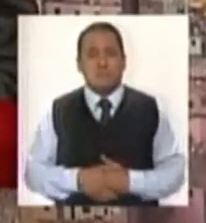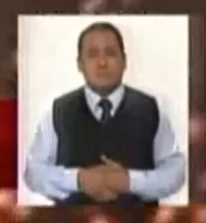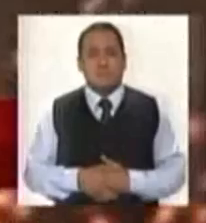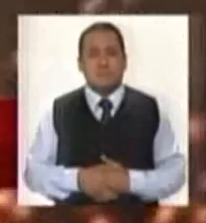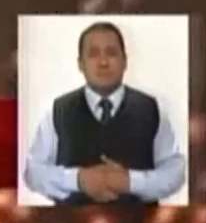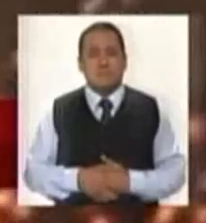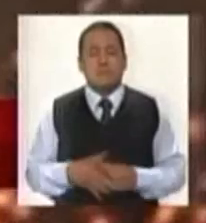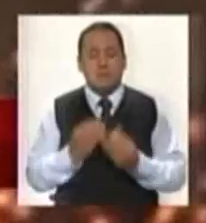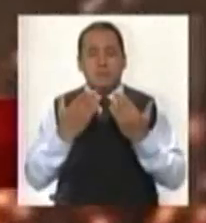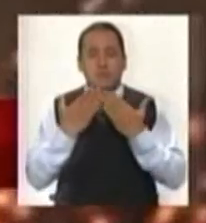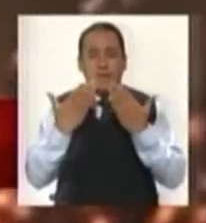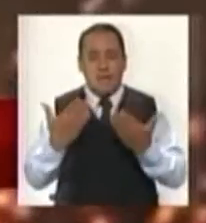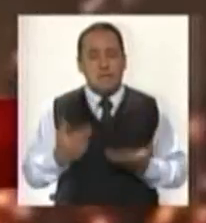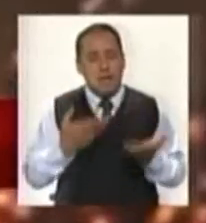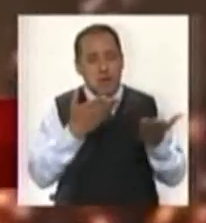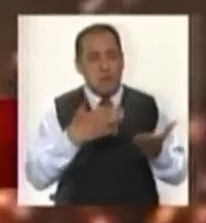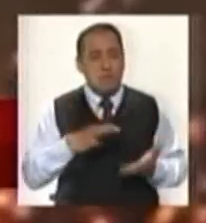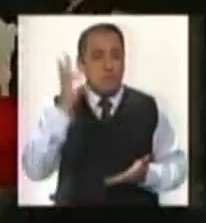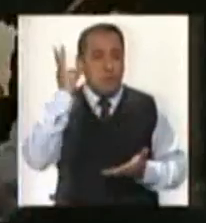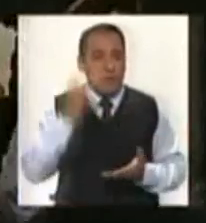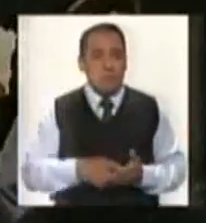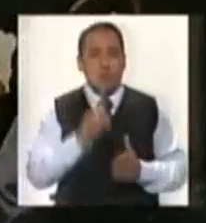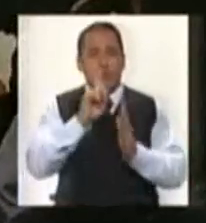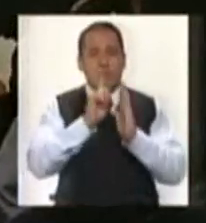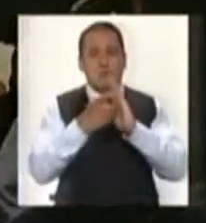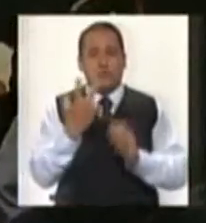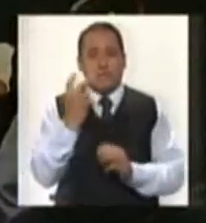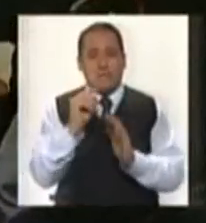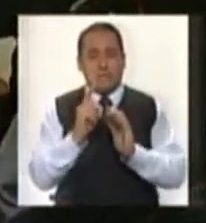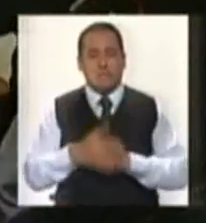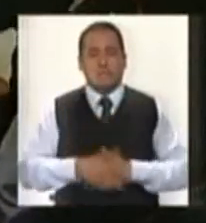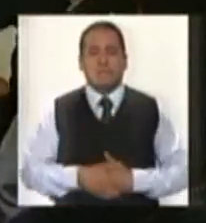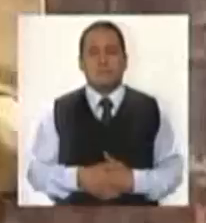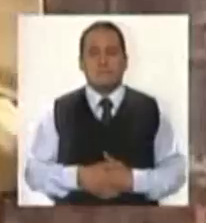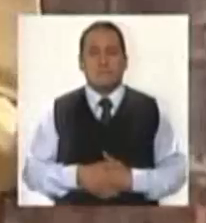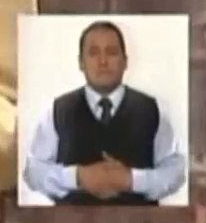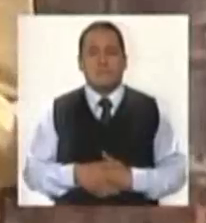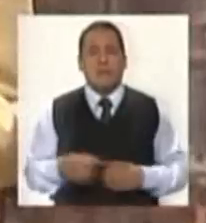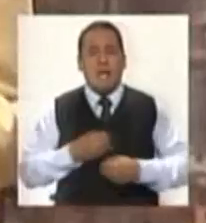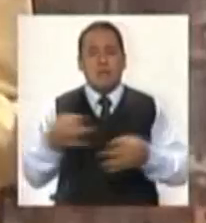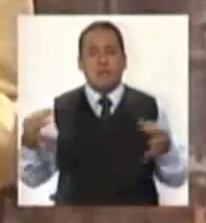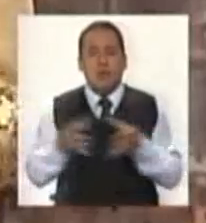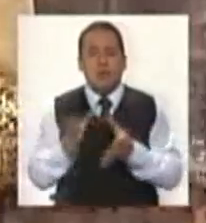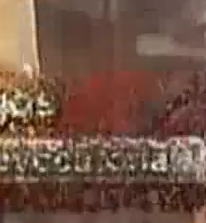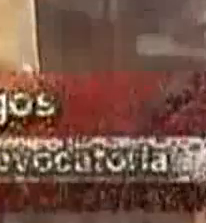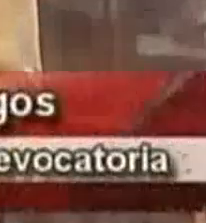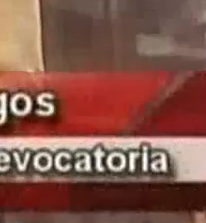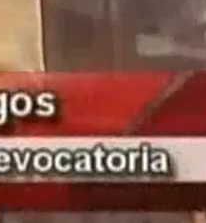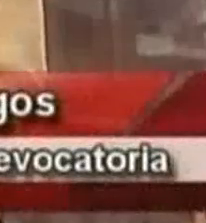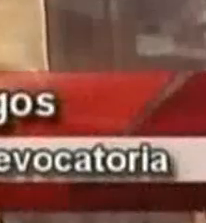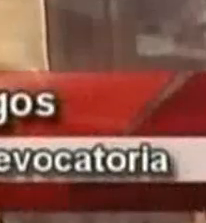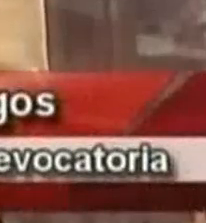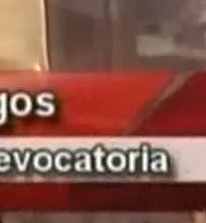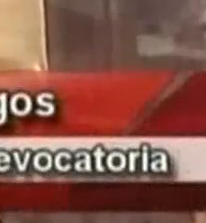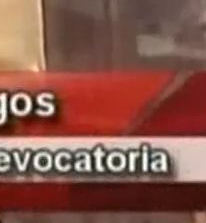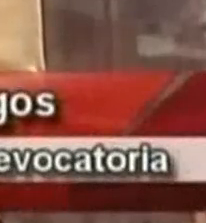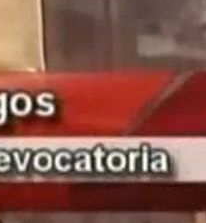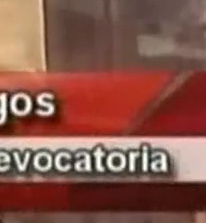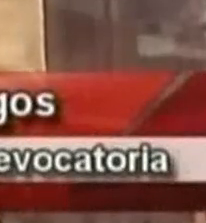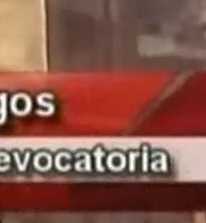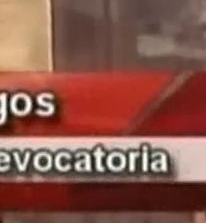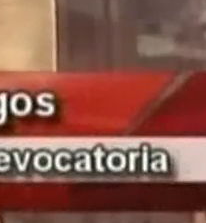Muy bien, muchas gracias. El turno de la señora Patricia Juárez por 1:30. A los amigos y amigas que me están escuchando,